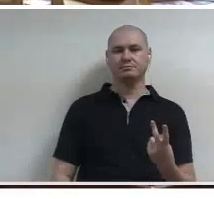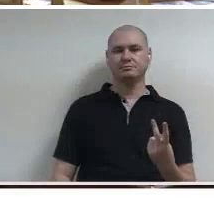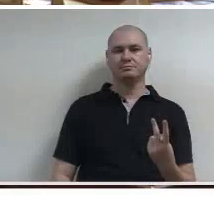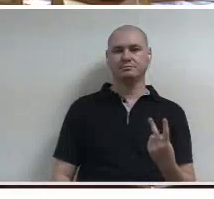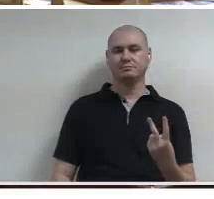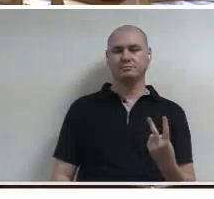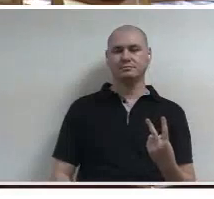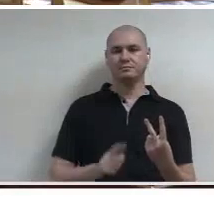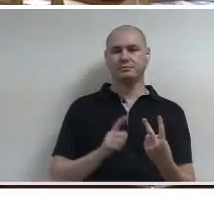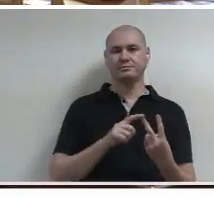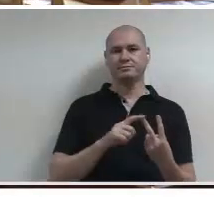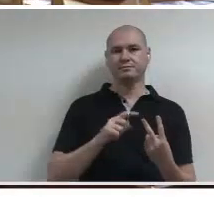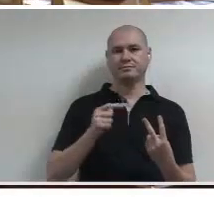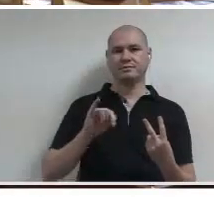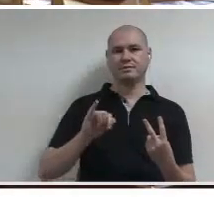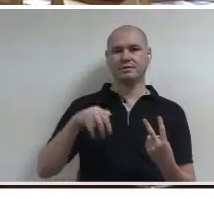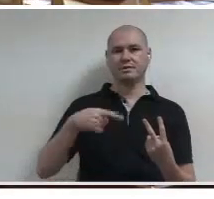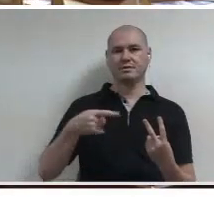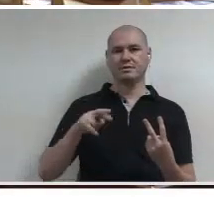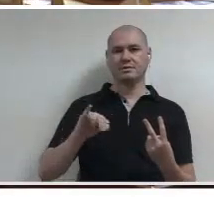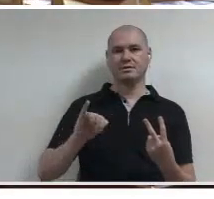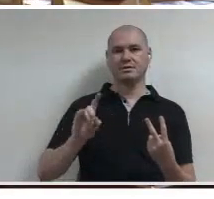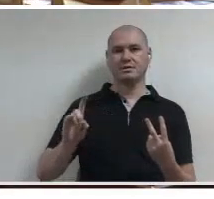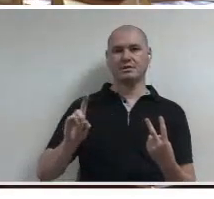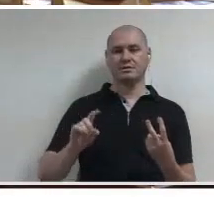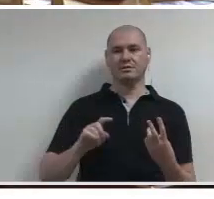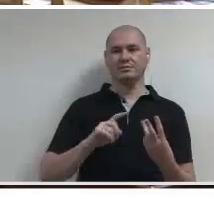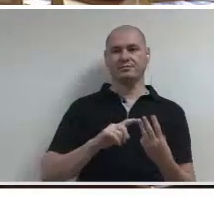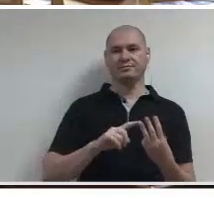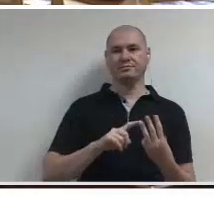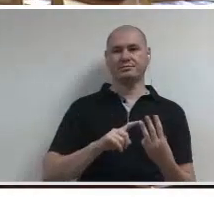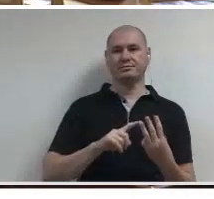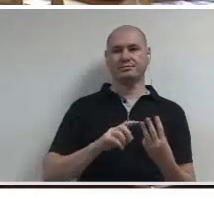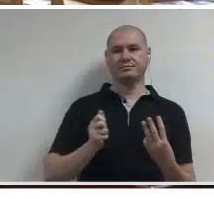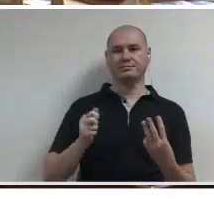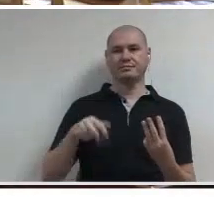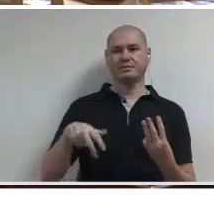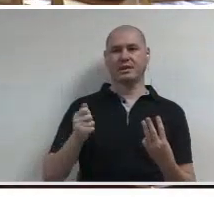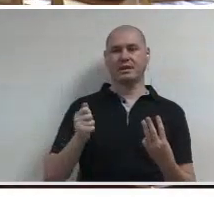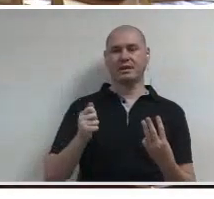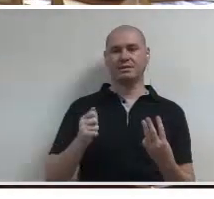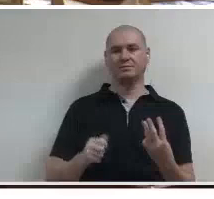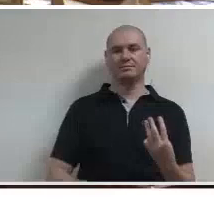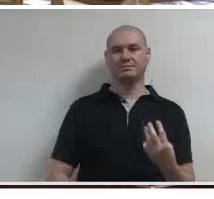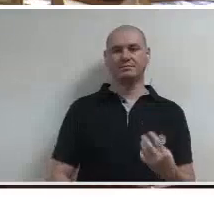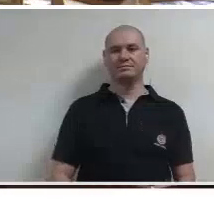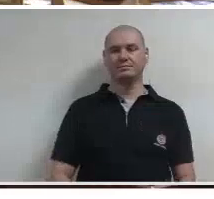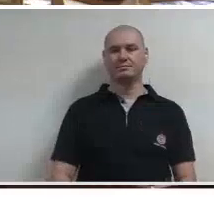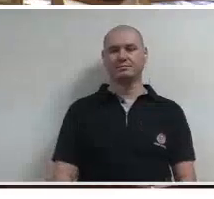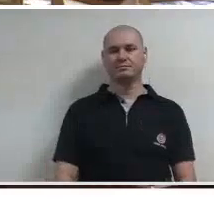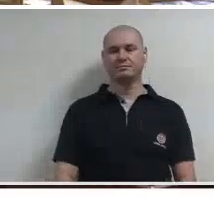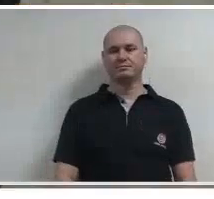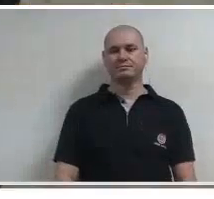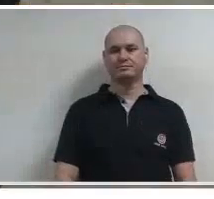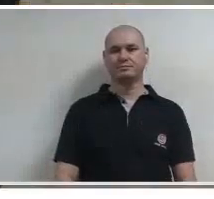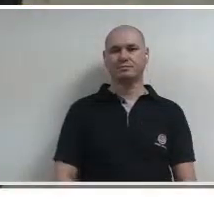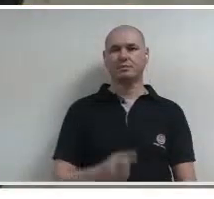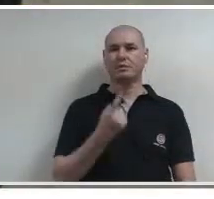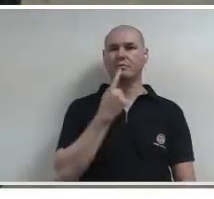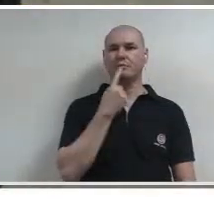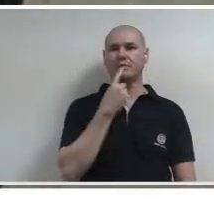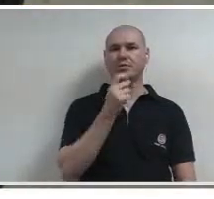Pastora abogada González Ramírez, abogada Ingrid Isel Villamayor, abogada Ana de Jesús